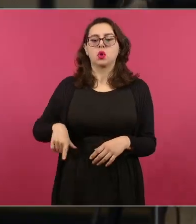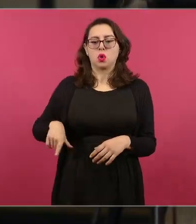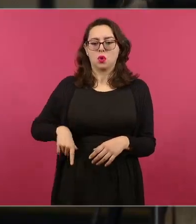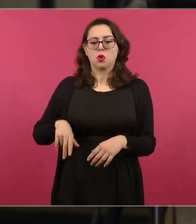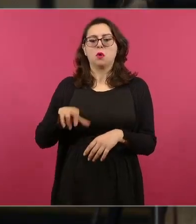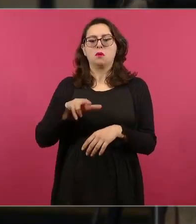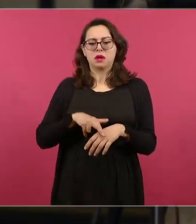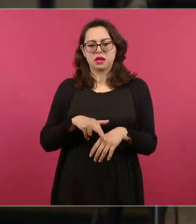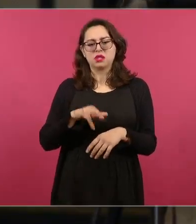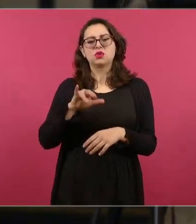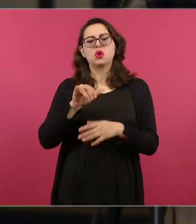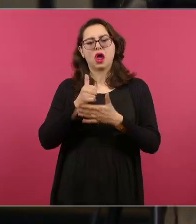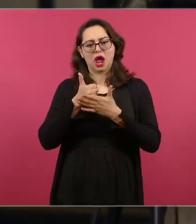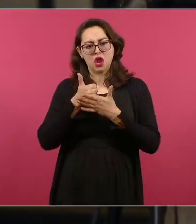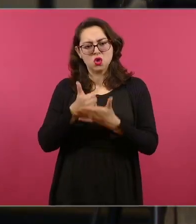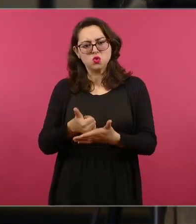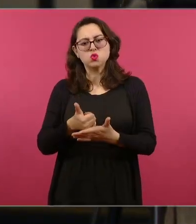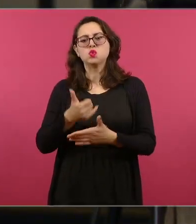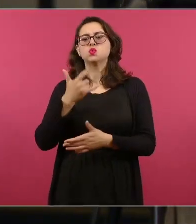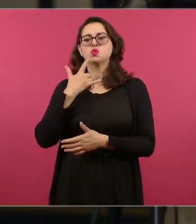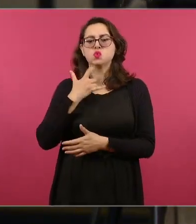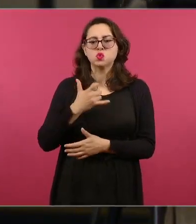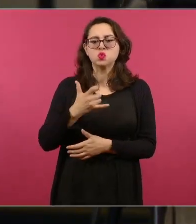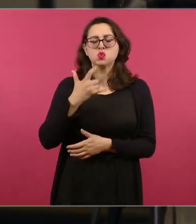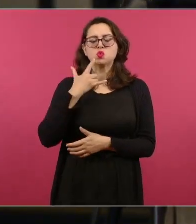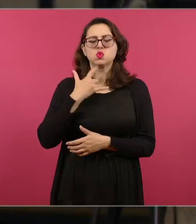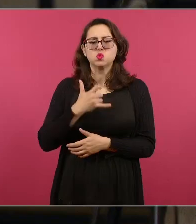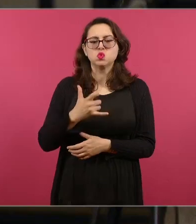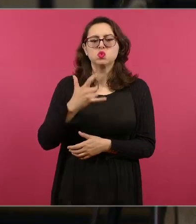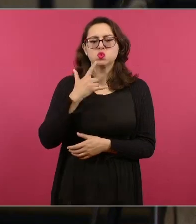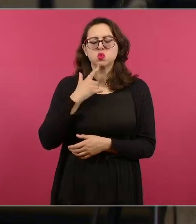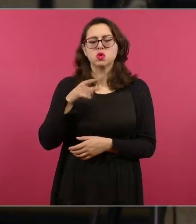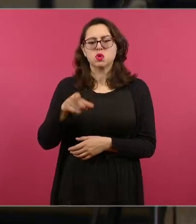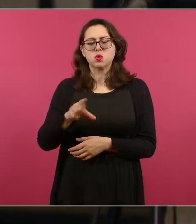el gobernador lucha. Rubén Rocha Moya,